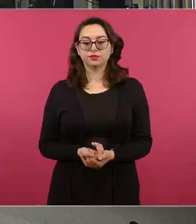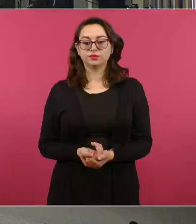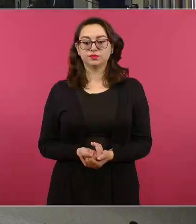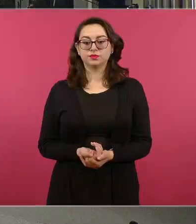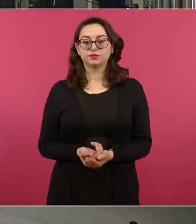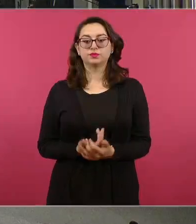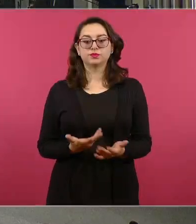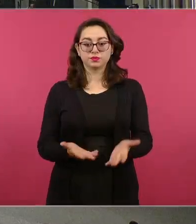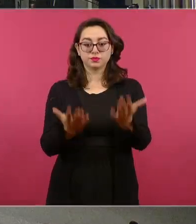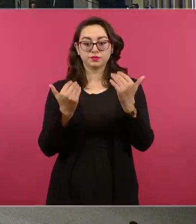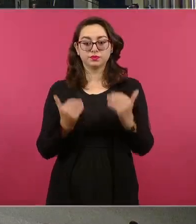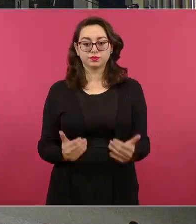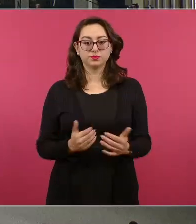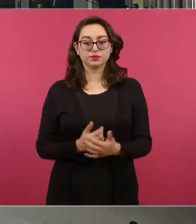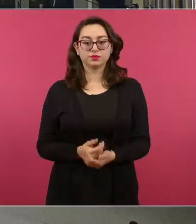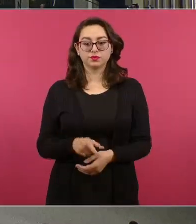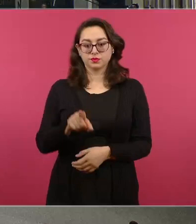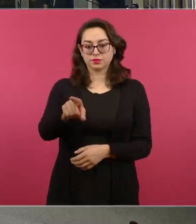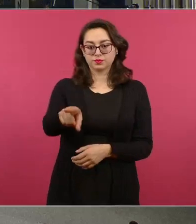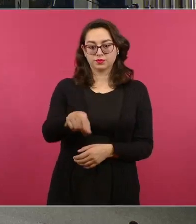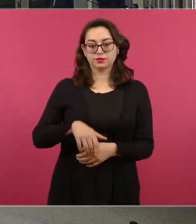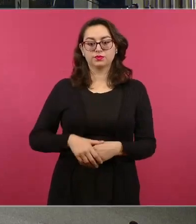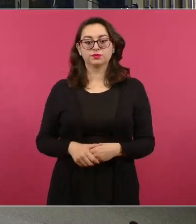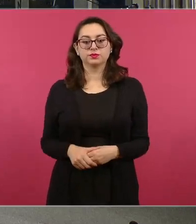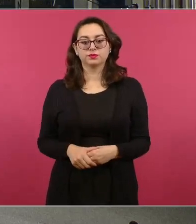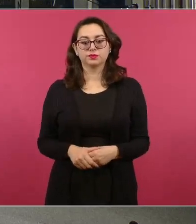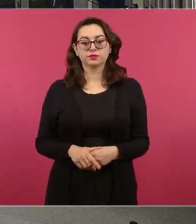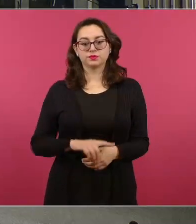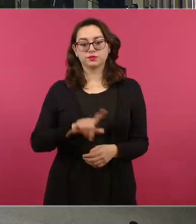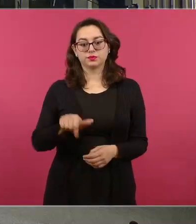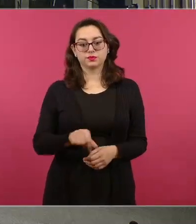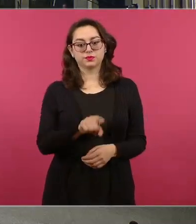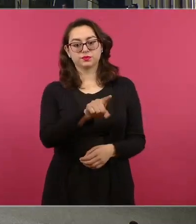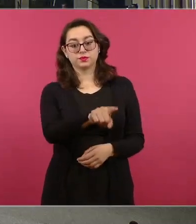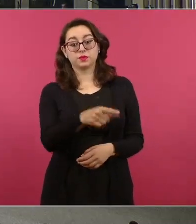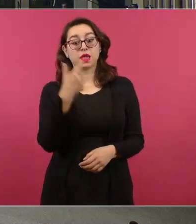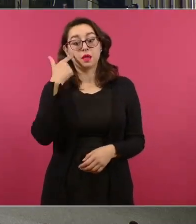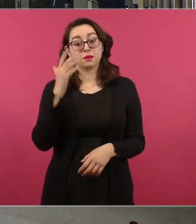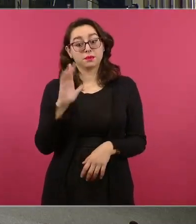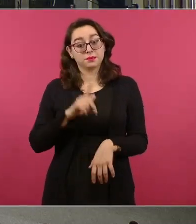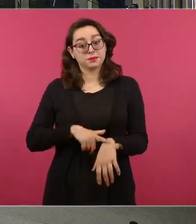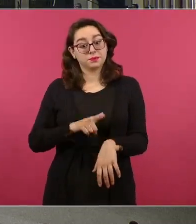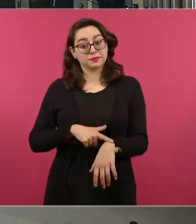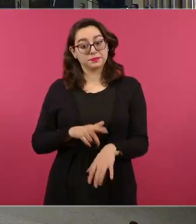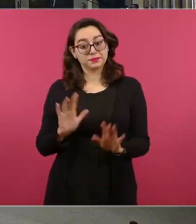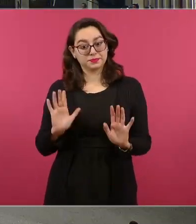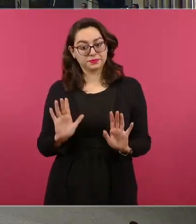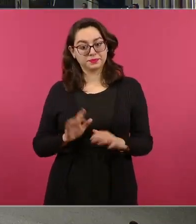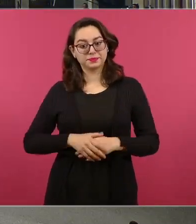Vamos adelante, ustedes, y luego ustedes, si nos alcanza.